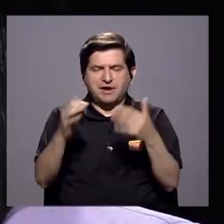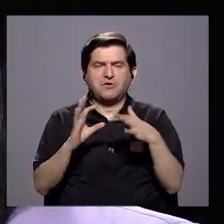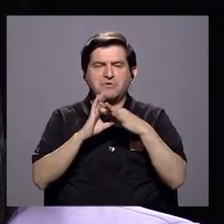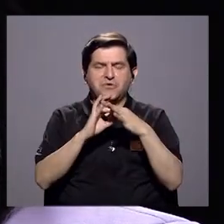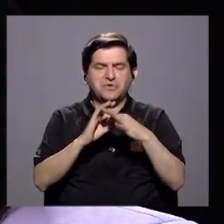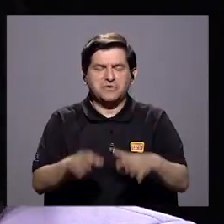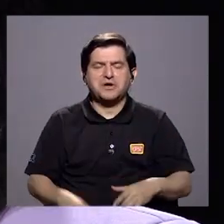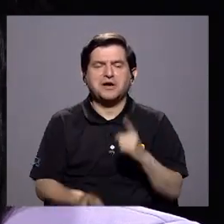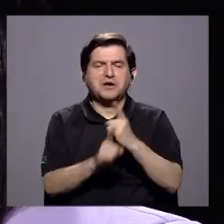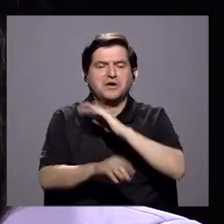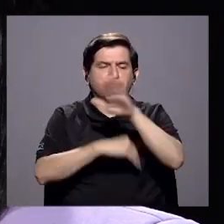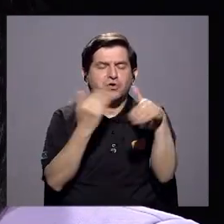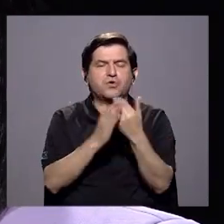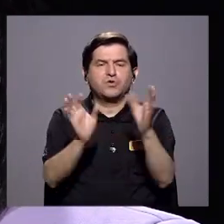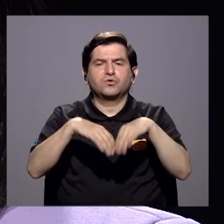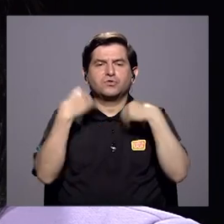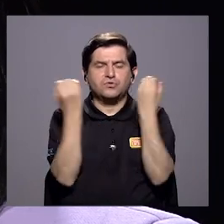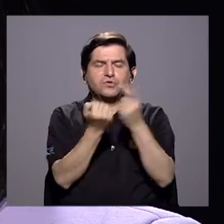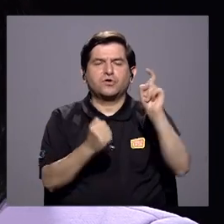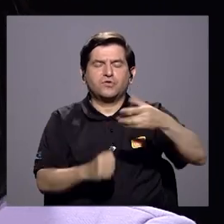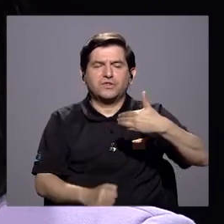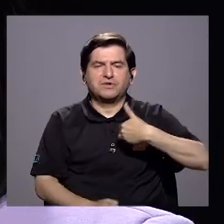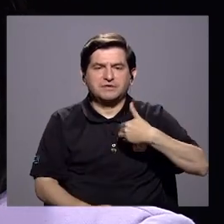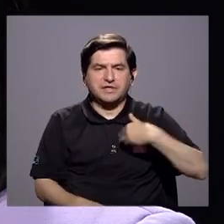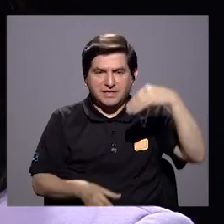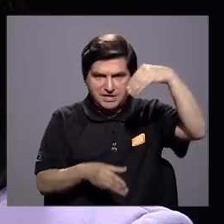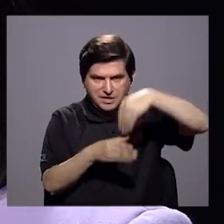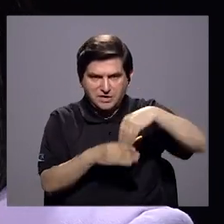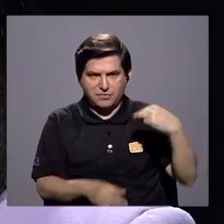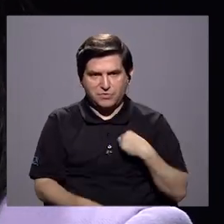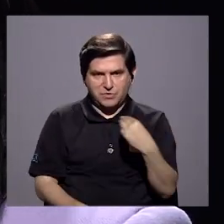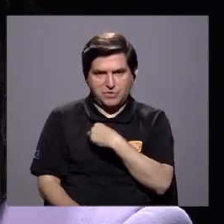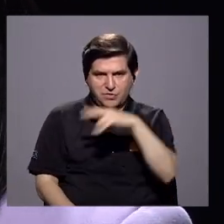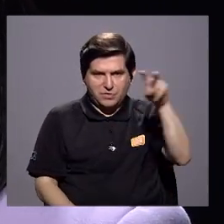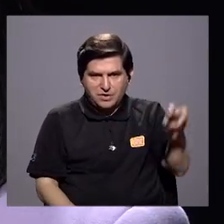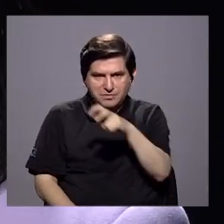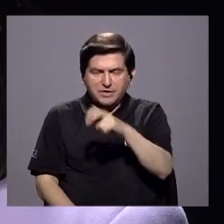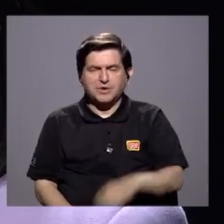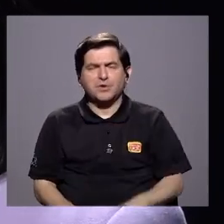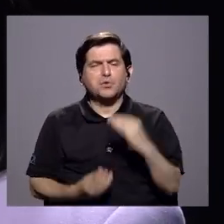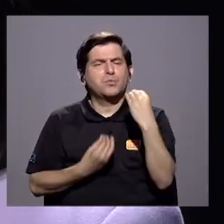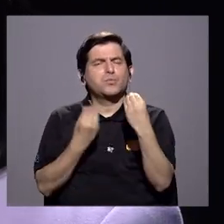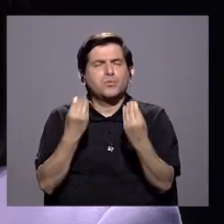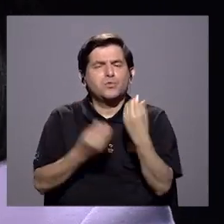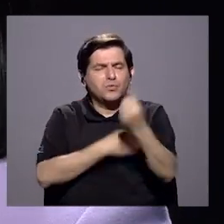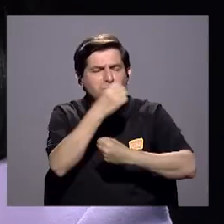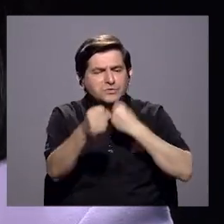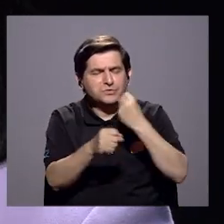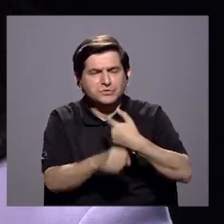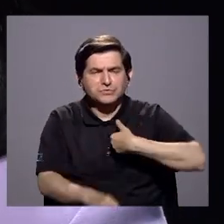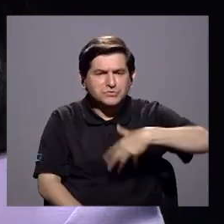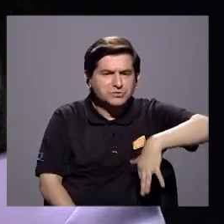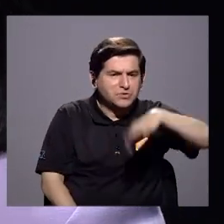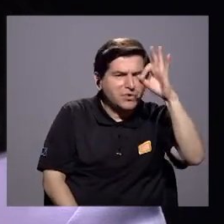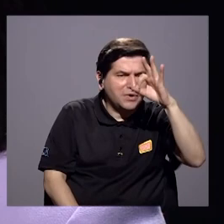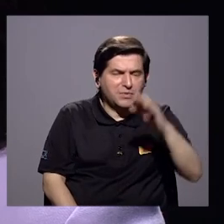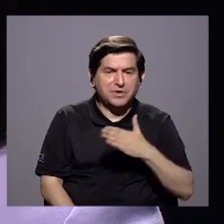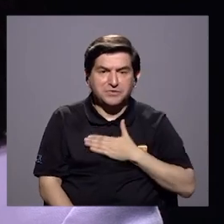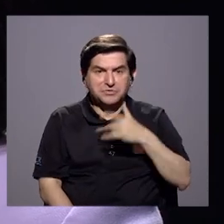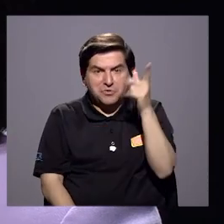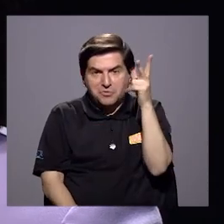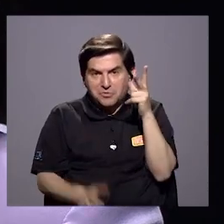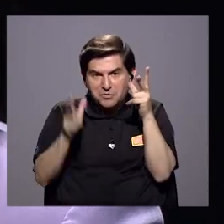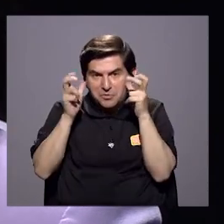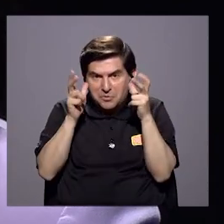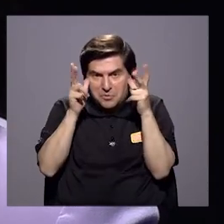momento sanas con todo aquel organismo que deba tenerlo, incluyendo el MOB. Por muchos años creo que, o lo que me encuentro yo y en mi percepción,